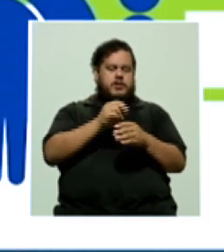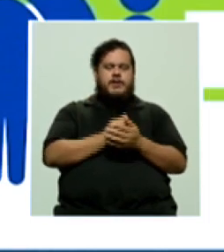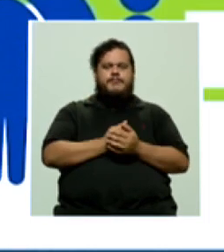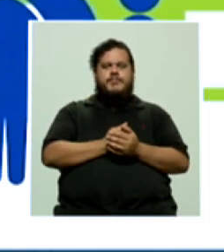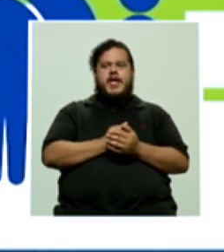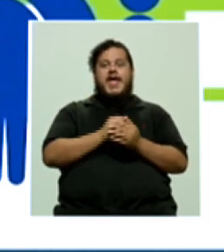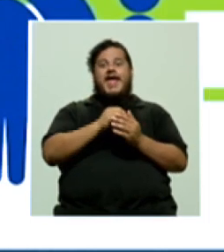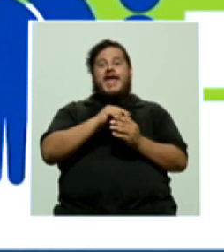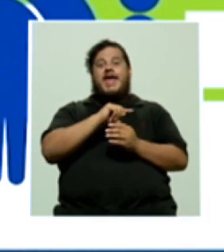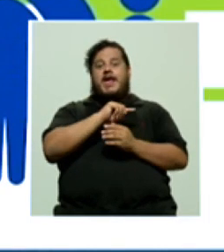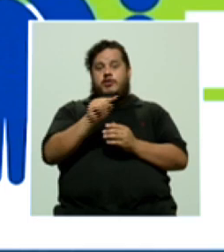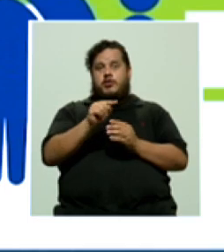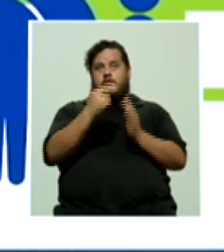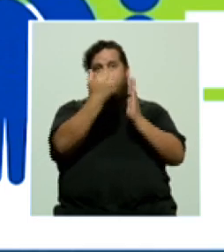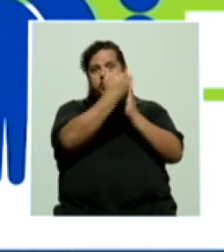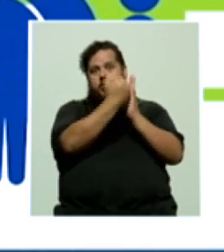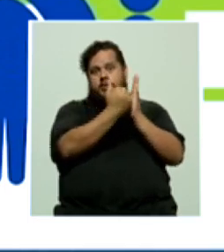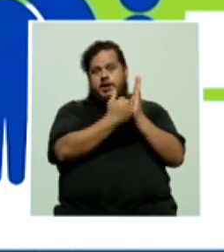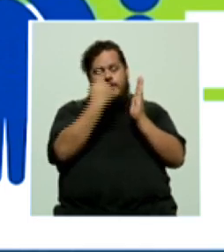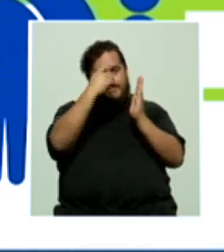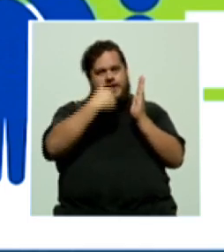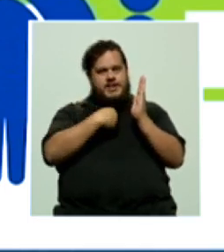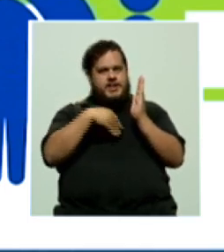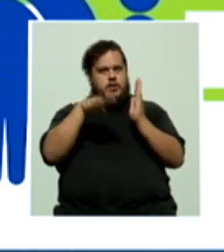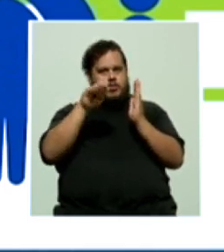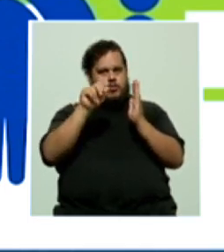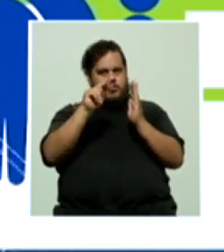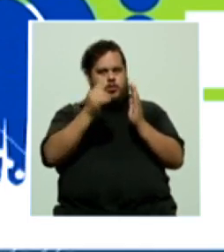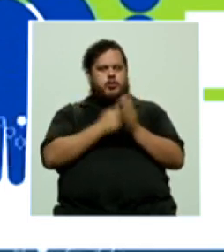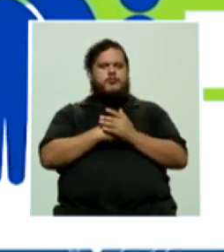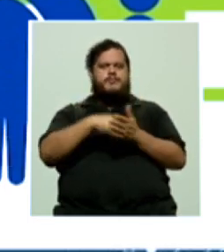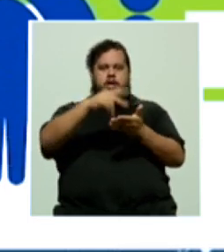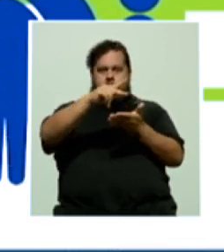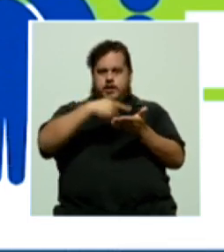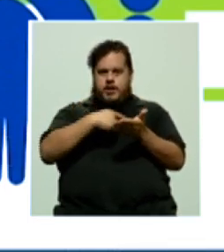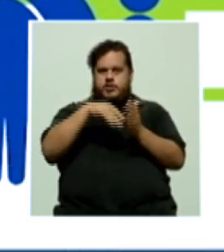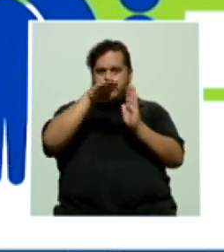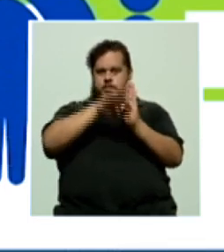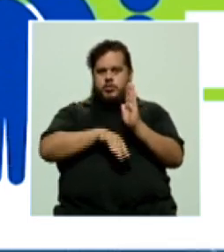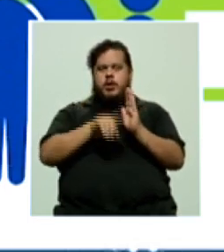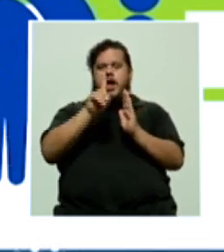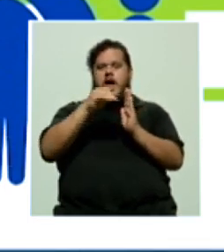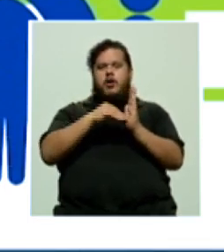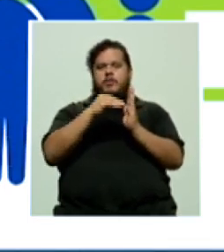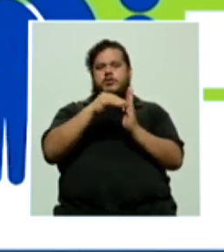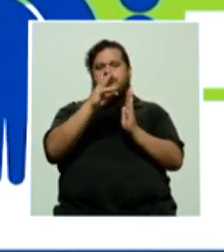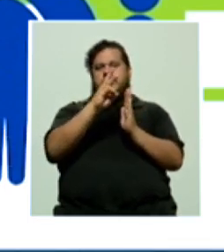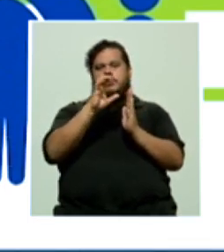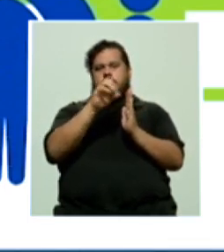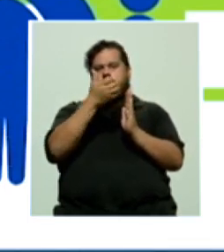Estos son los requisitos para optar por un bono. Tener ingreso familiar menor a